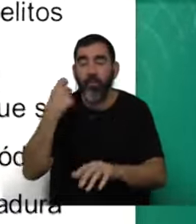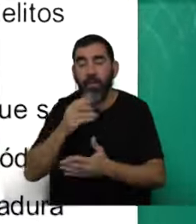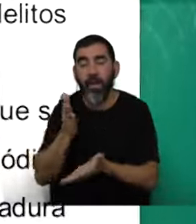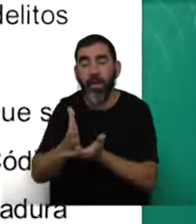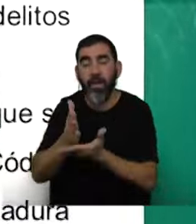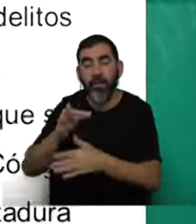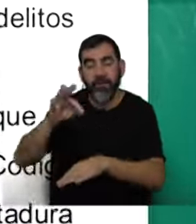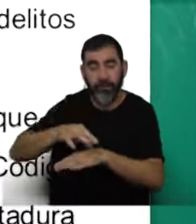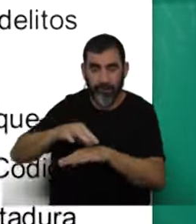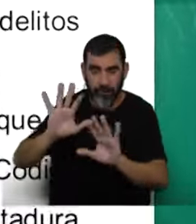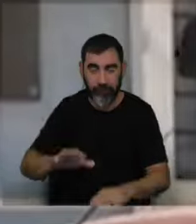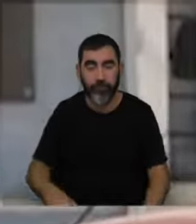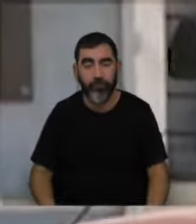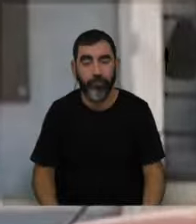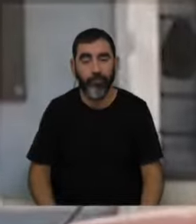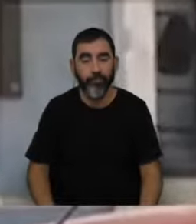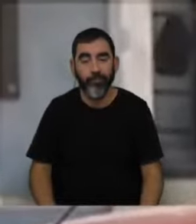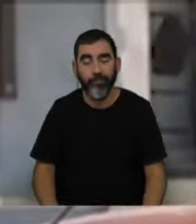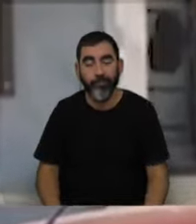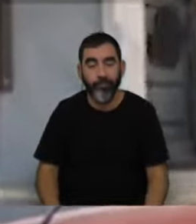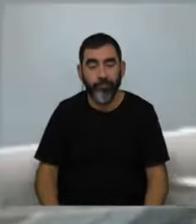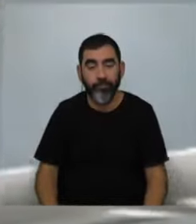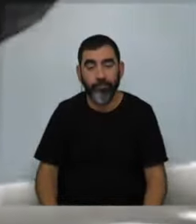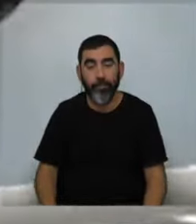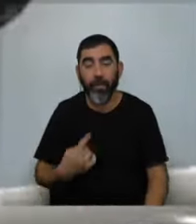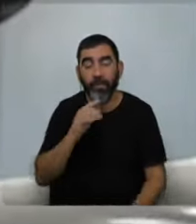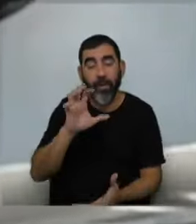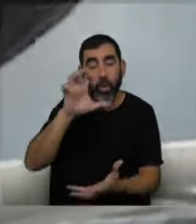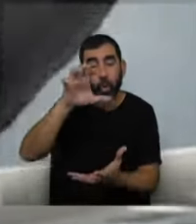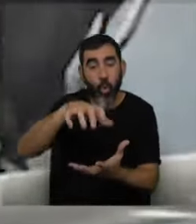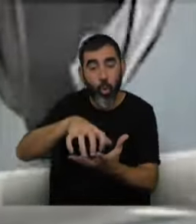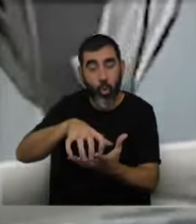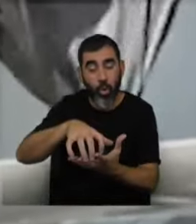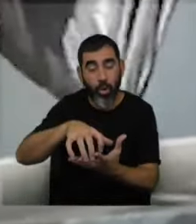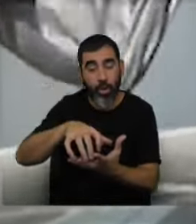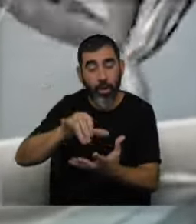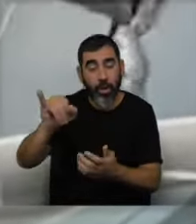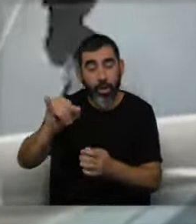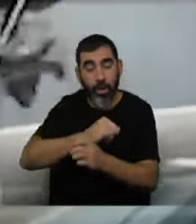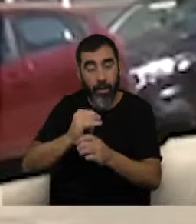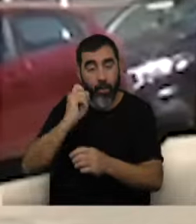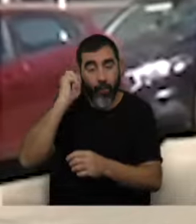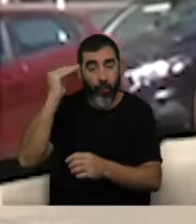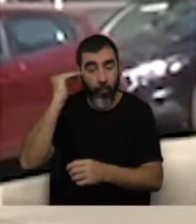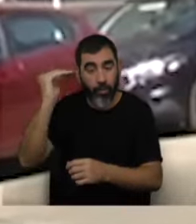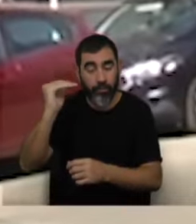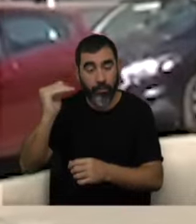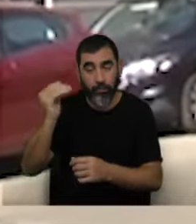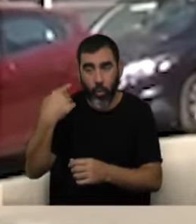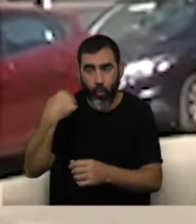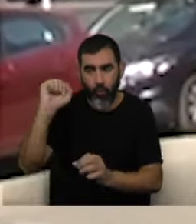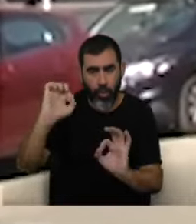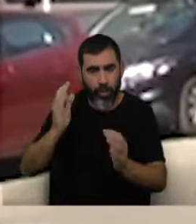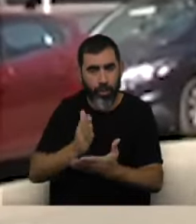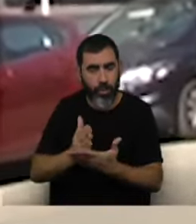asistencia médica en un cuartel en base a esto asegura que en el local o en los espacios circundantes del instituto de formación docente no se violaron sus